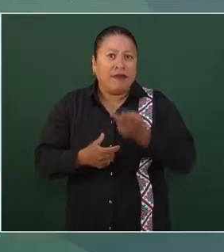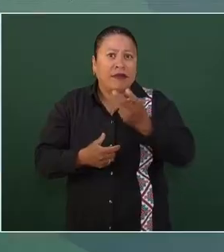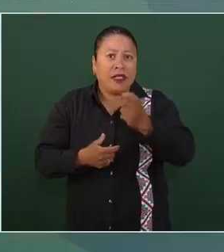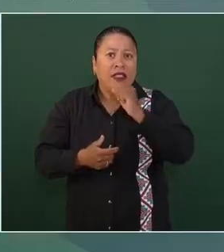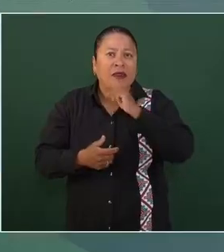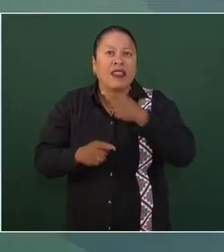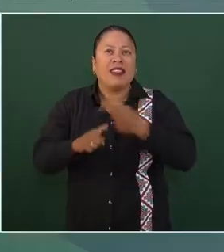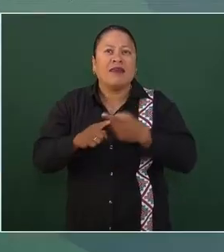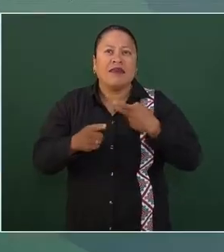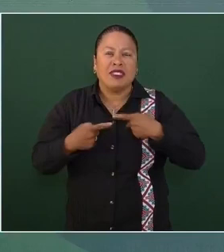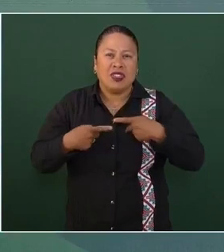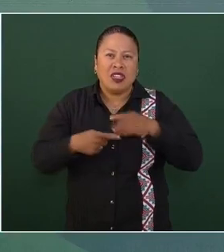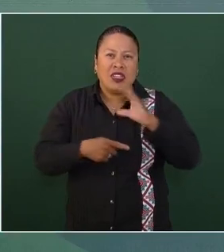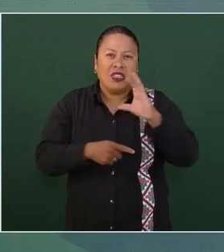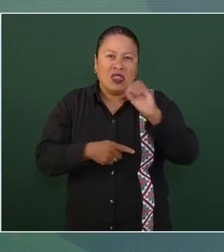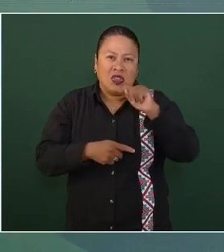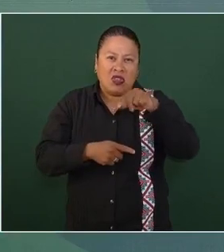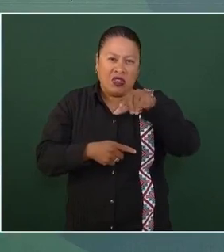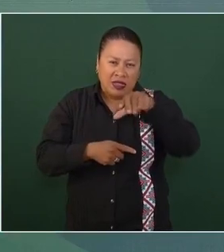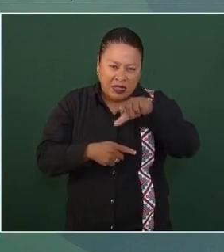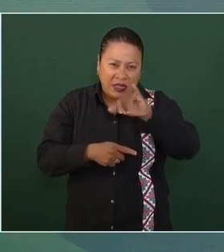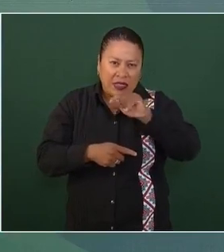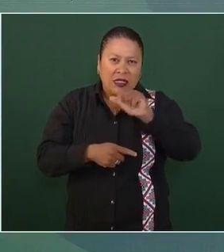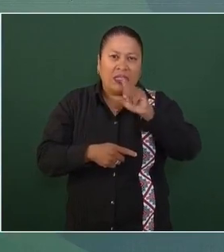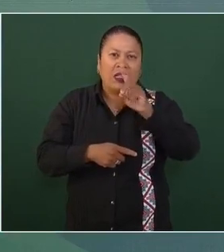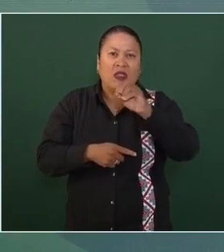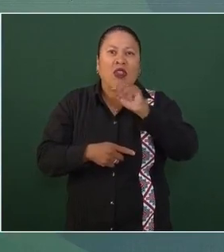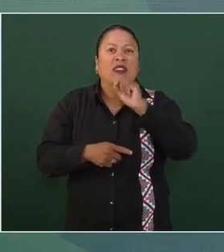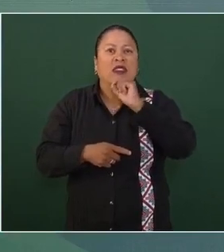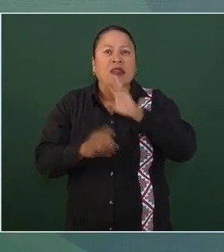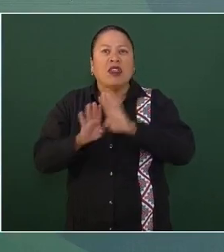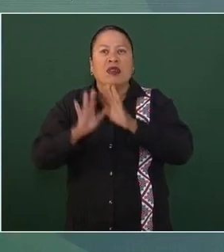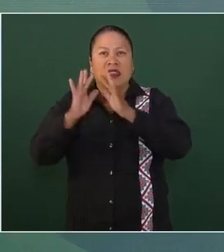los conquistadores como de los frailes